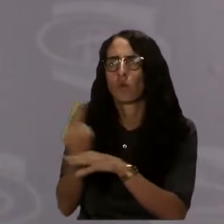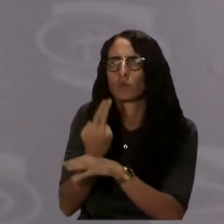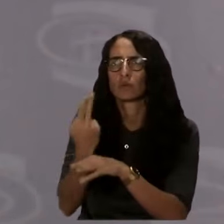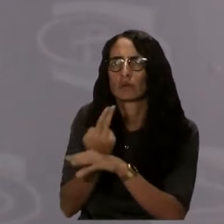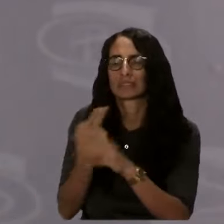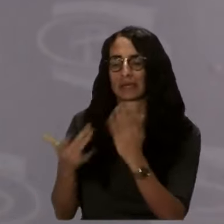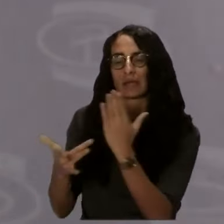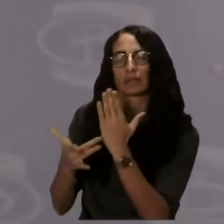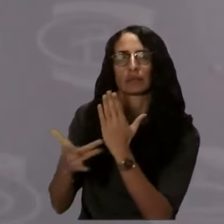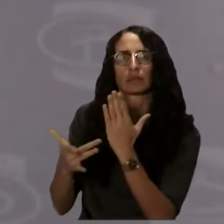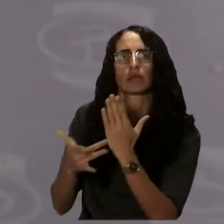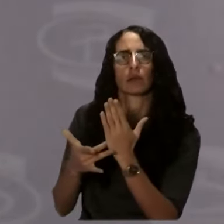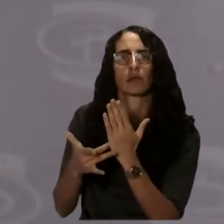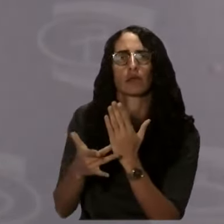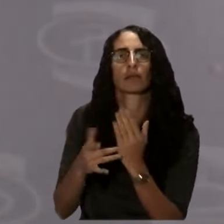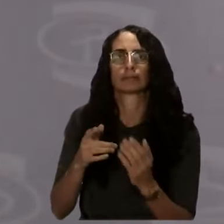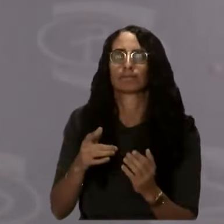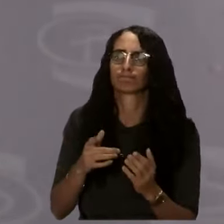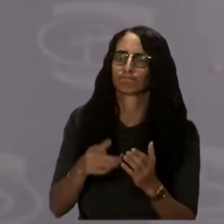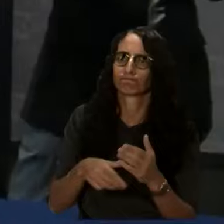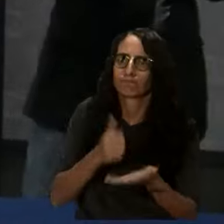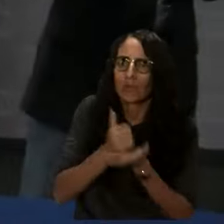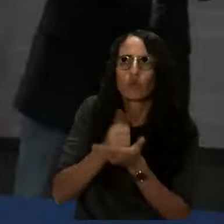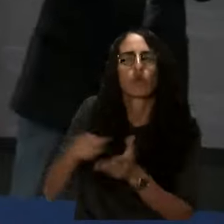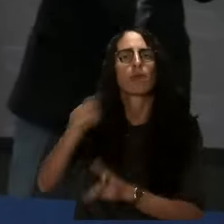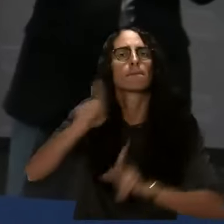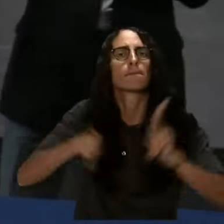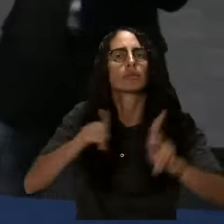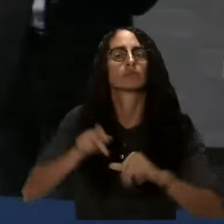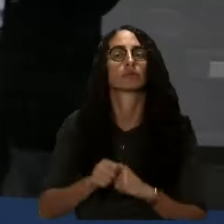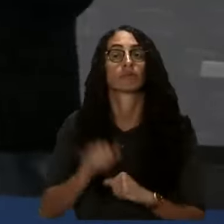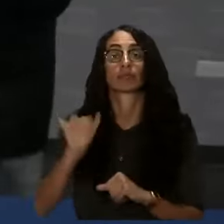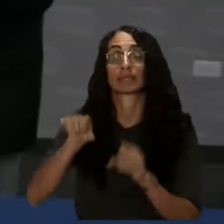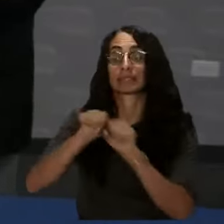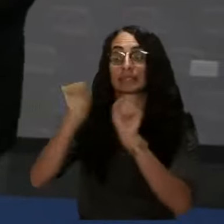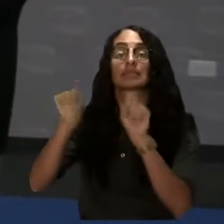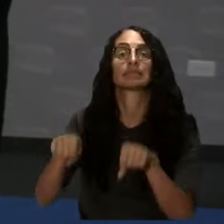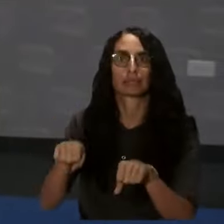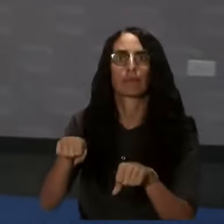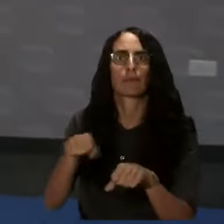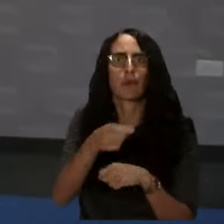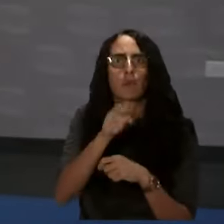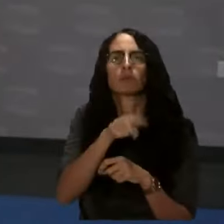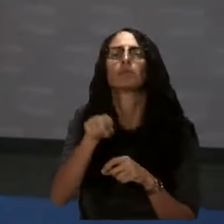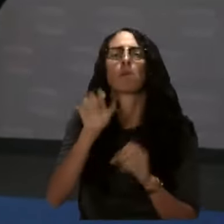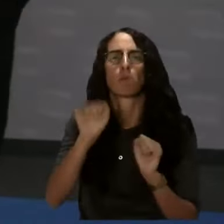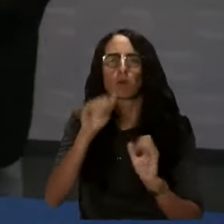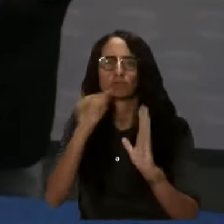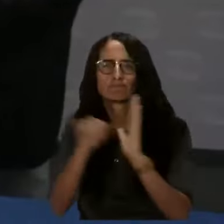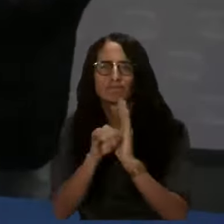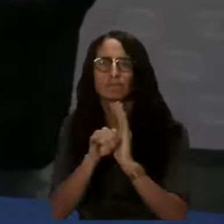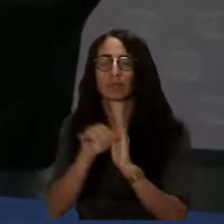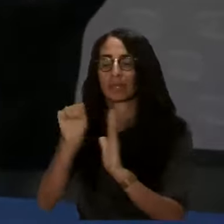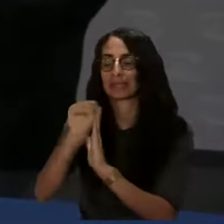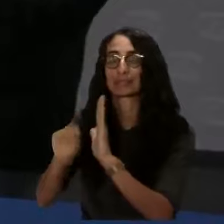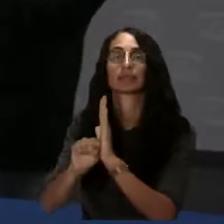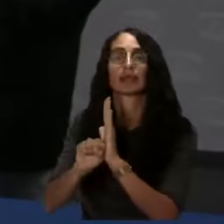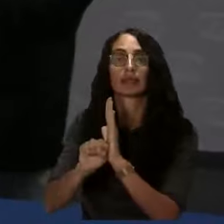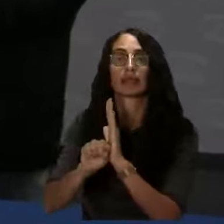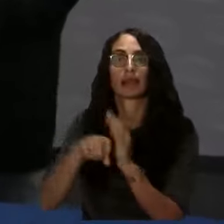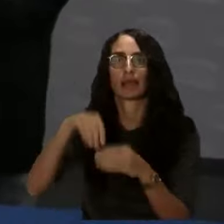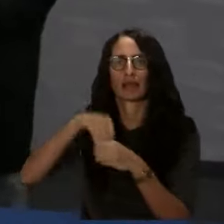la tecnología a favor de la ciudadanía este sistema de detección de disparos había sido implementado a nivel estatal en el